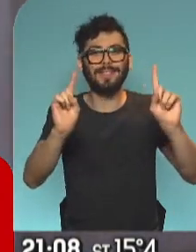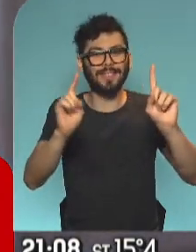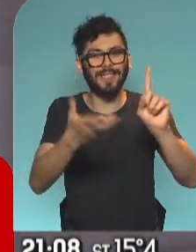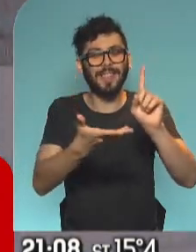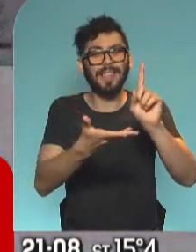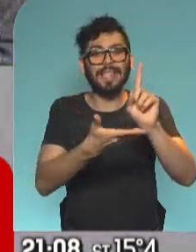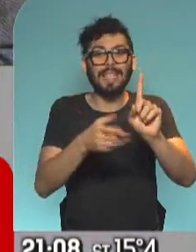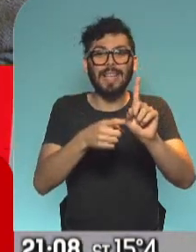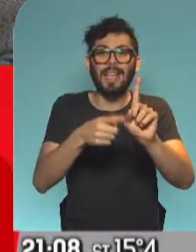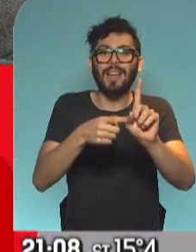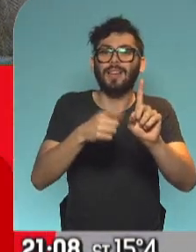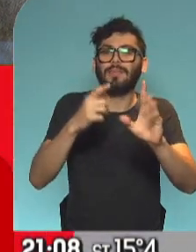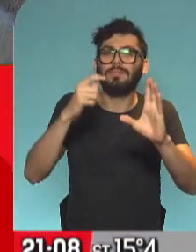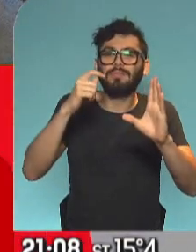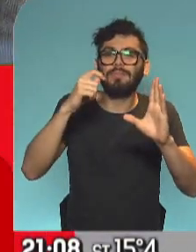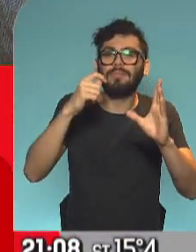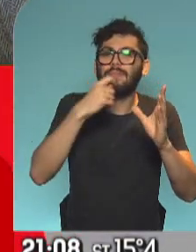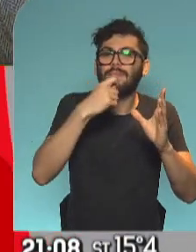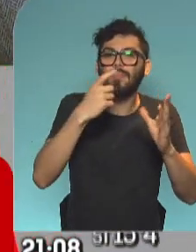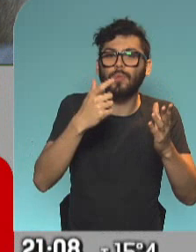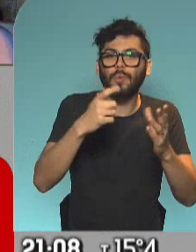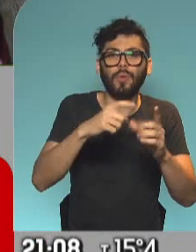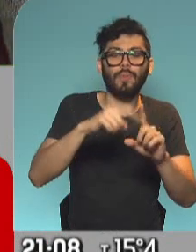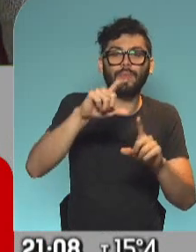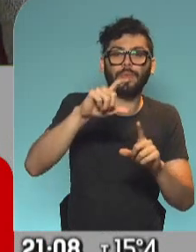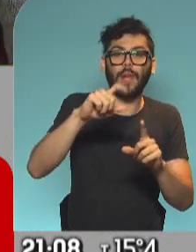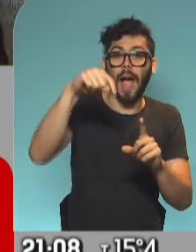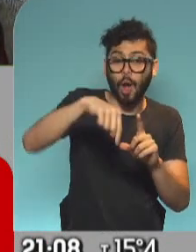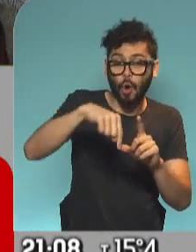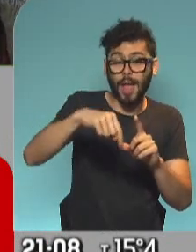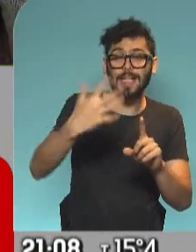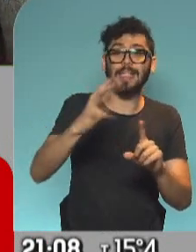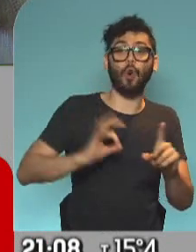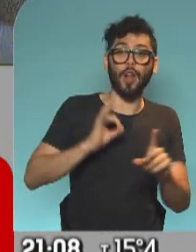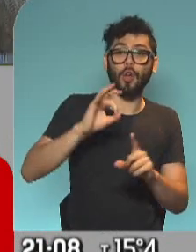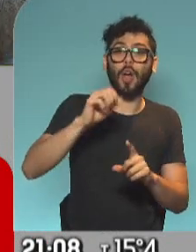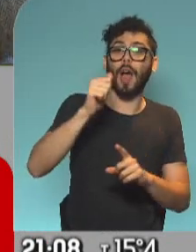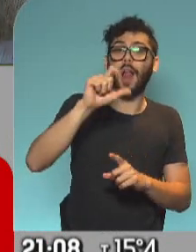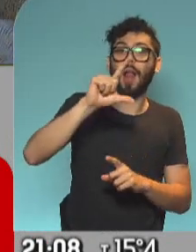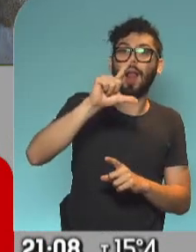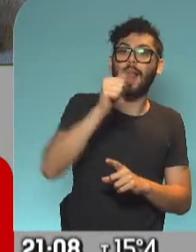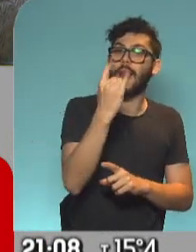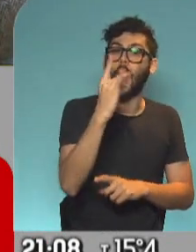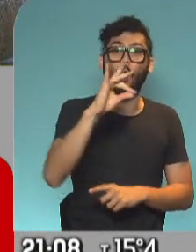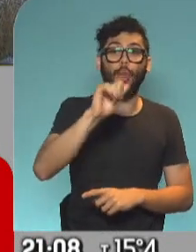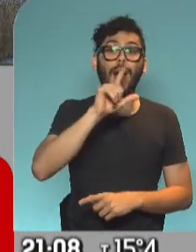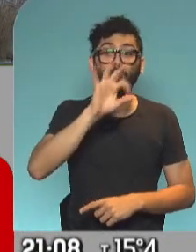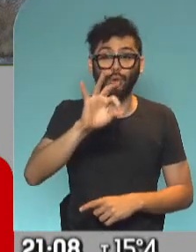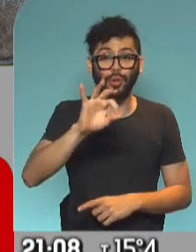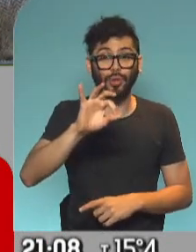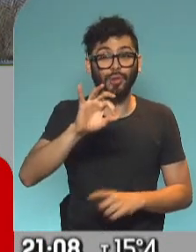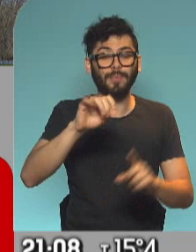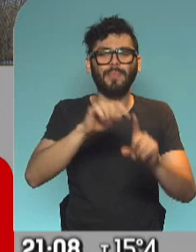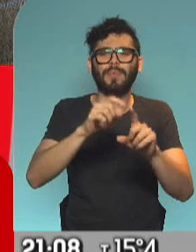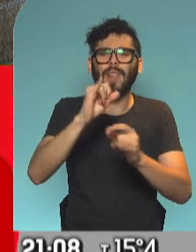todo en documentos como Laudato Si, que este año está cumpliendo 5 años, en donde él habla del desastre ecológico que